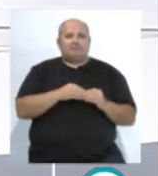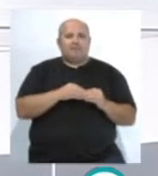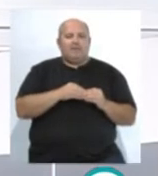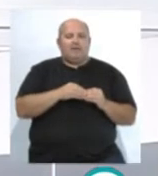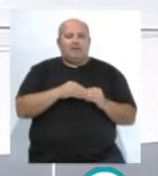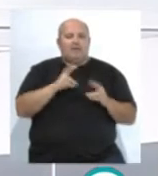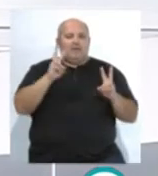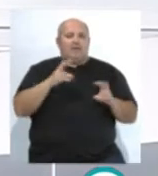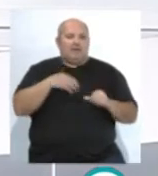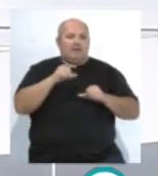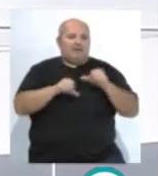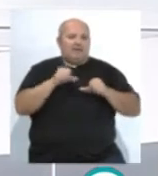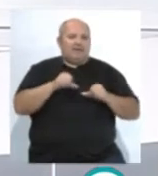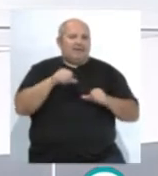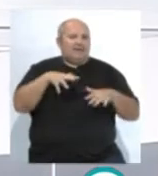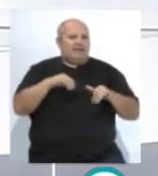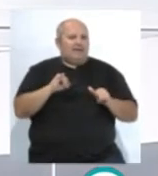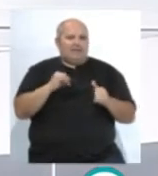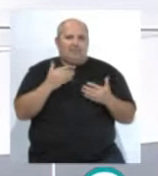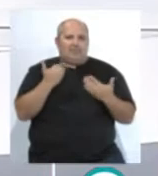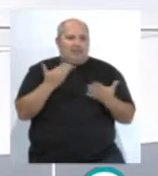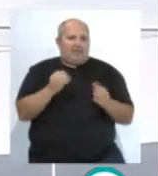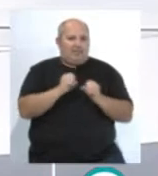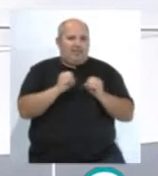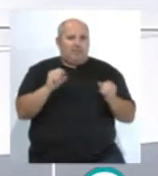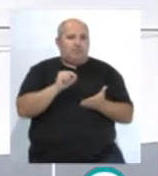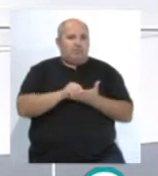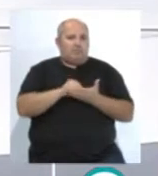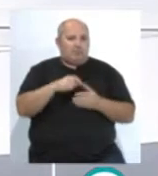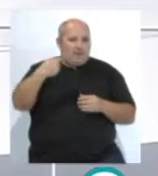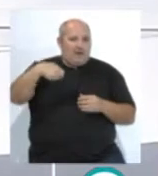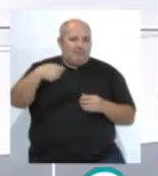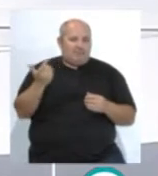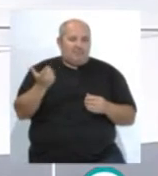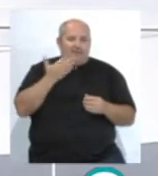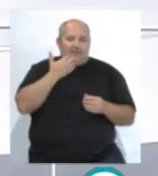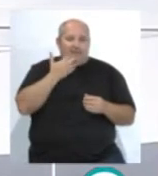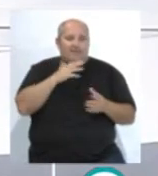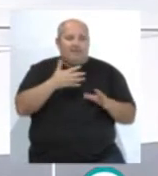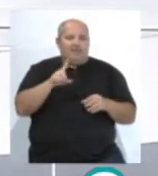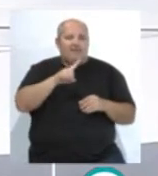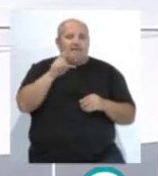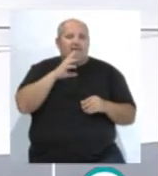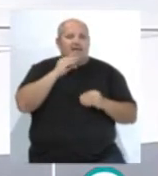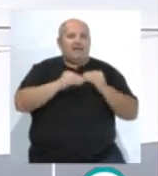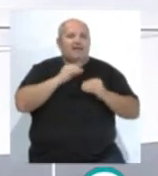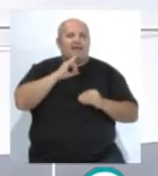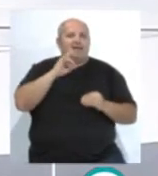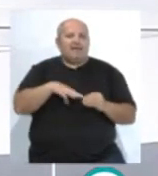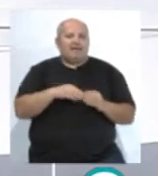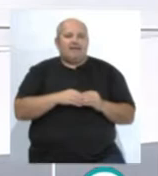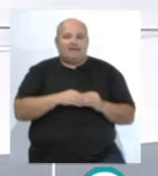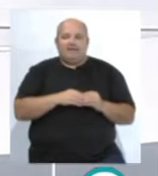en esta altura del campeonato, nadie regala nada. Los puntos están muy caros, sino que se lo pregunten también lo que está haciendo